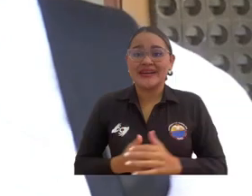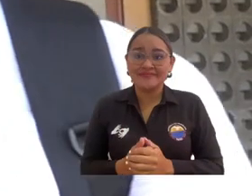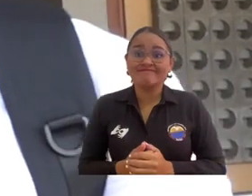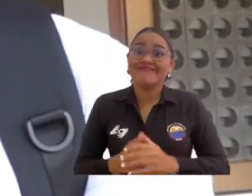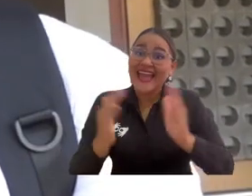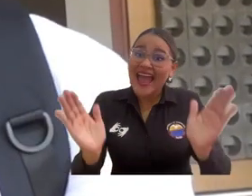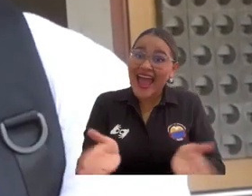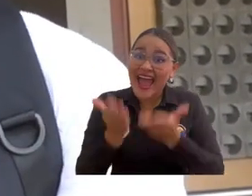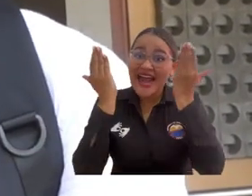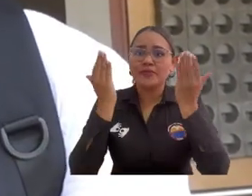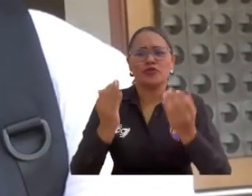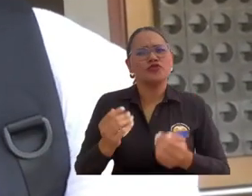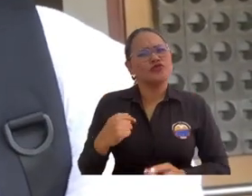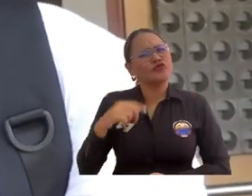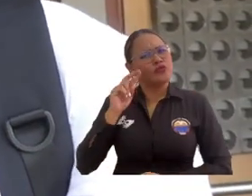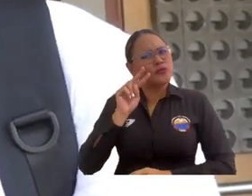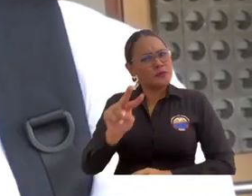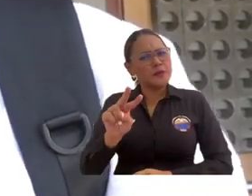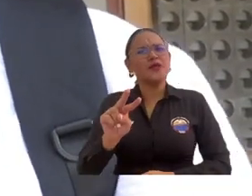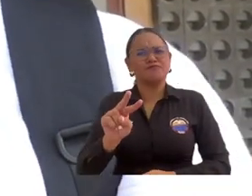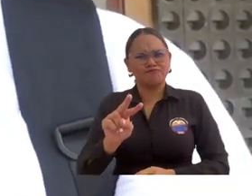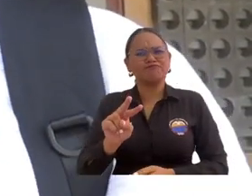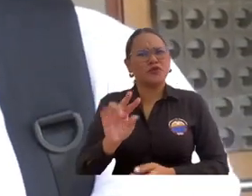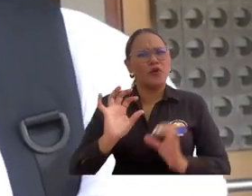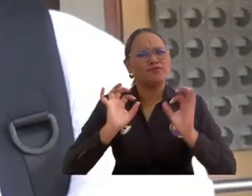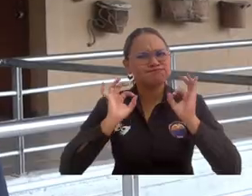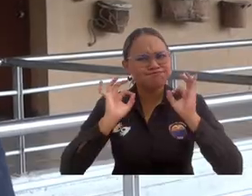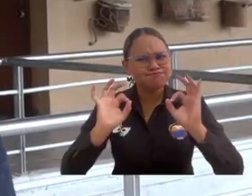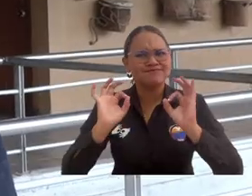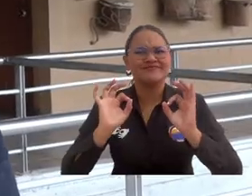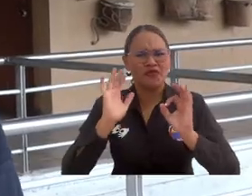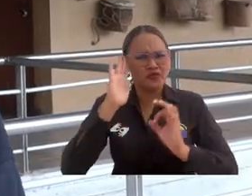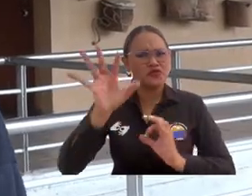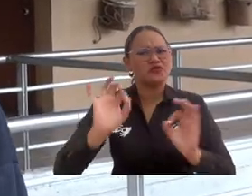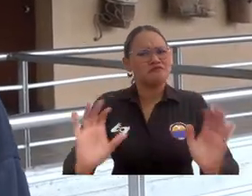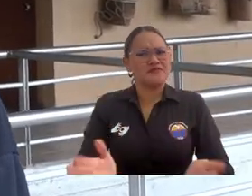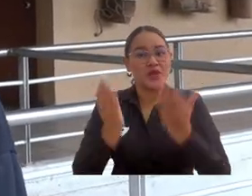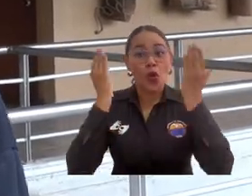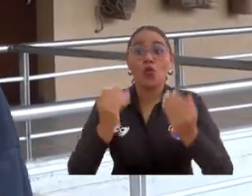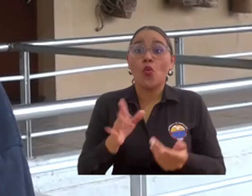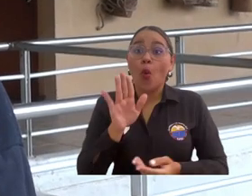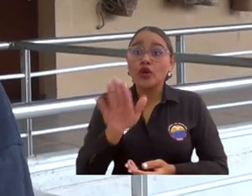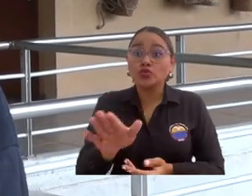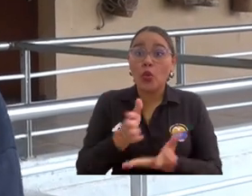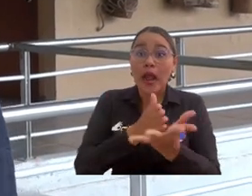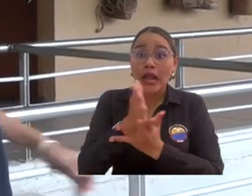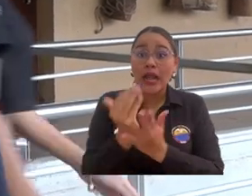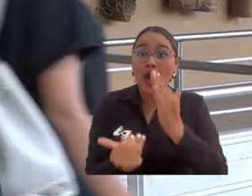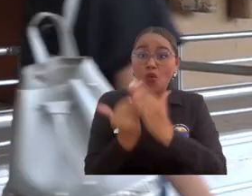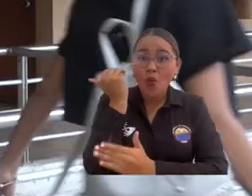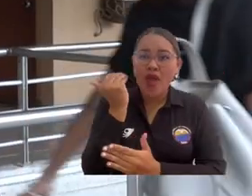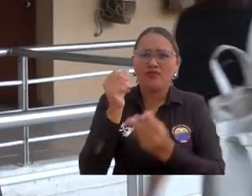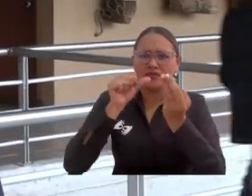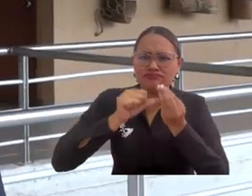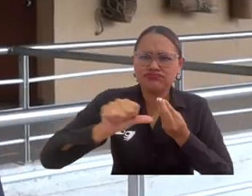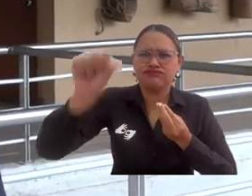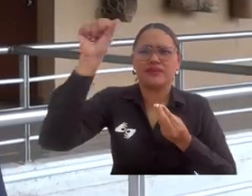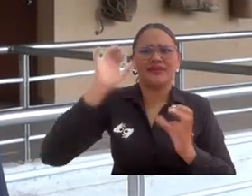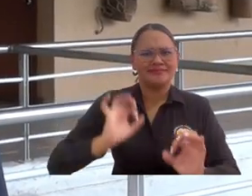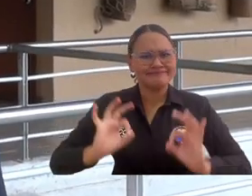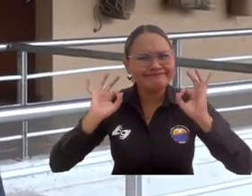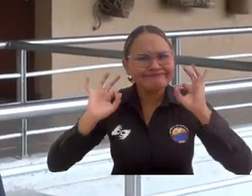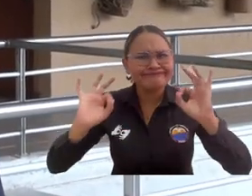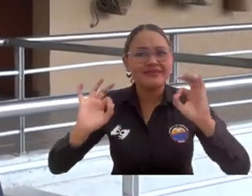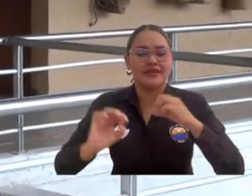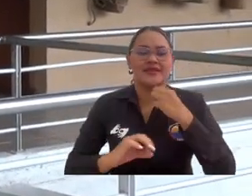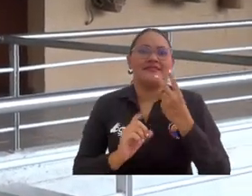un ámbito personal veo muchas proyecciones a futuro. Es una carrera nueva, es innovadora y más en el tema de la sostenibilidad.